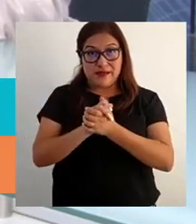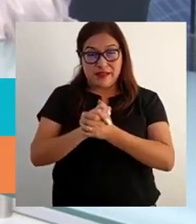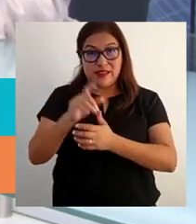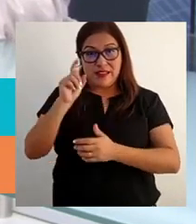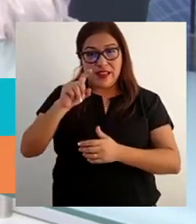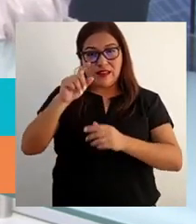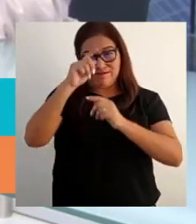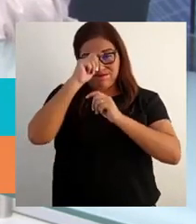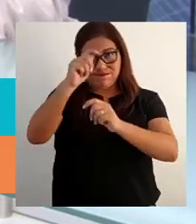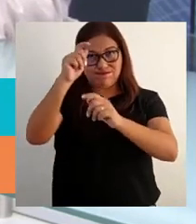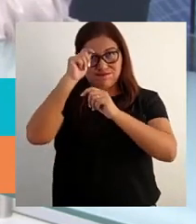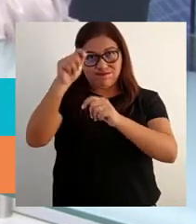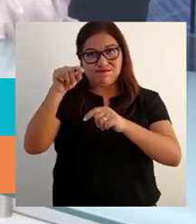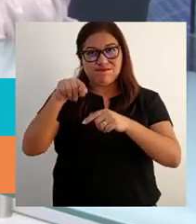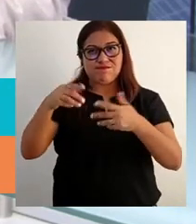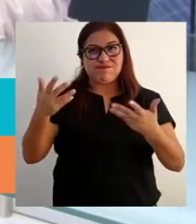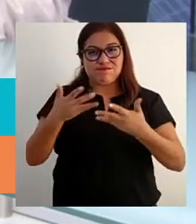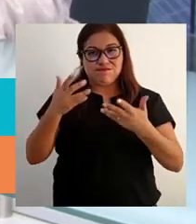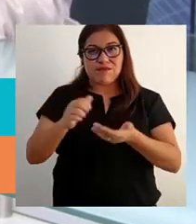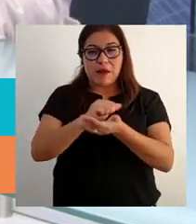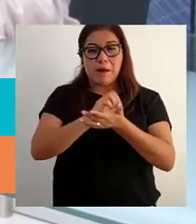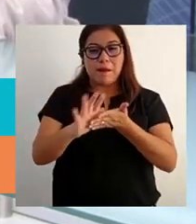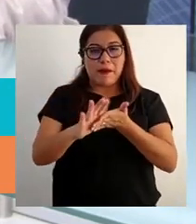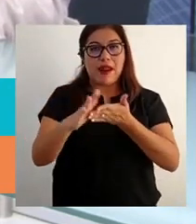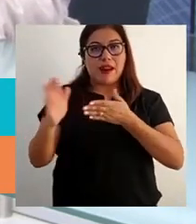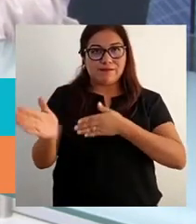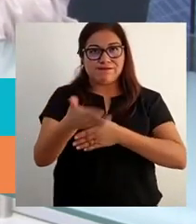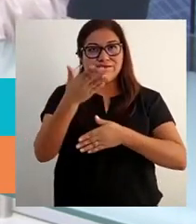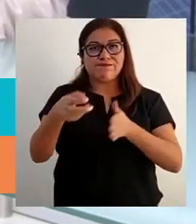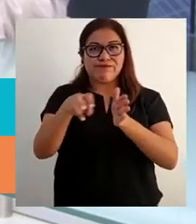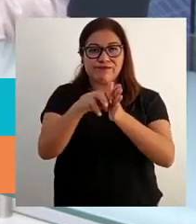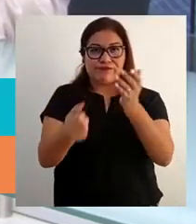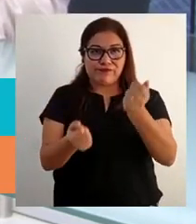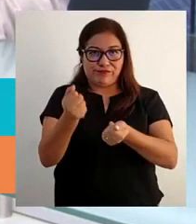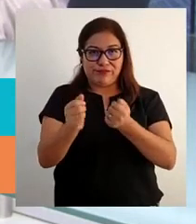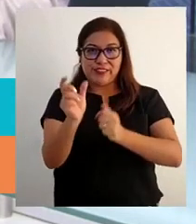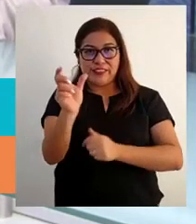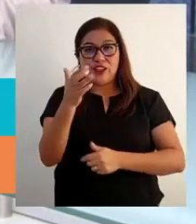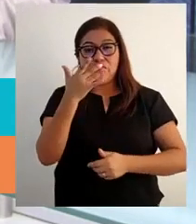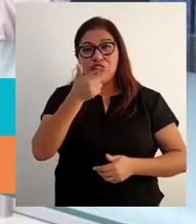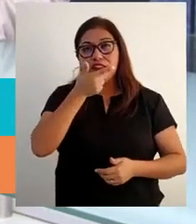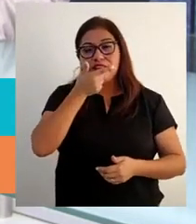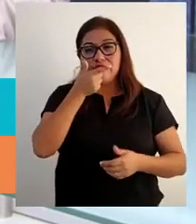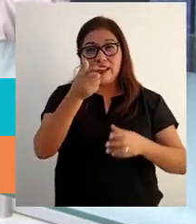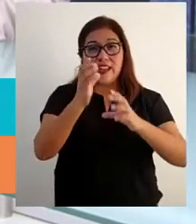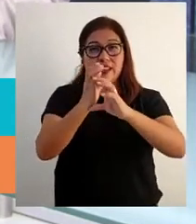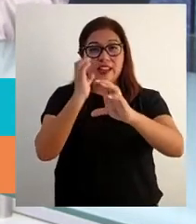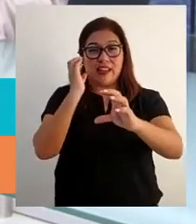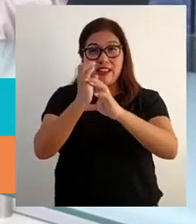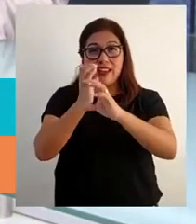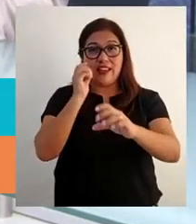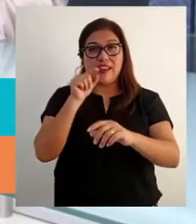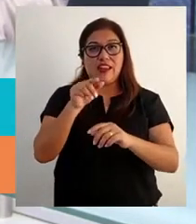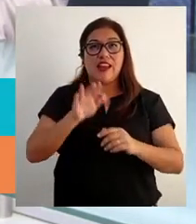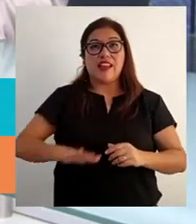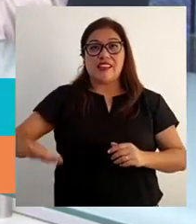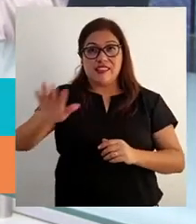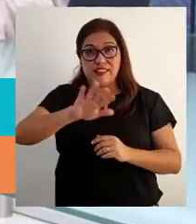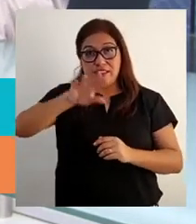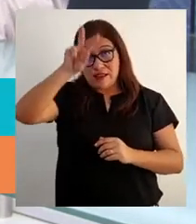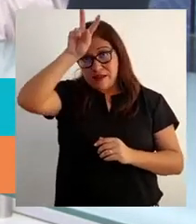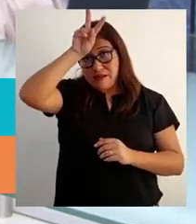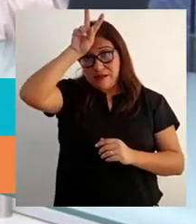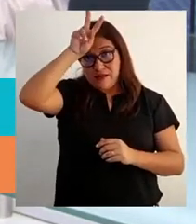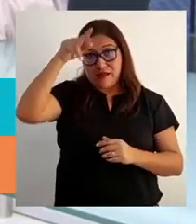pase libre, respetar el carnet amarillo, respetar, amigos de transporte a nivel nacional, operadores